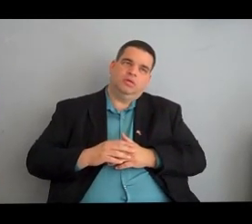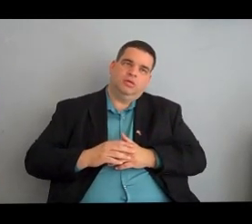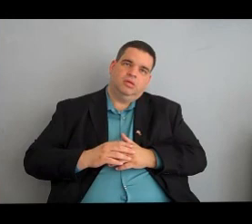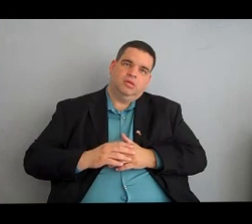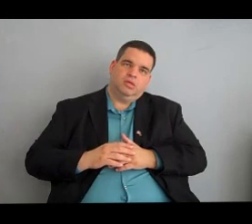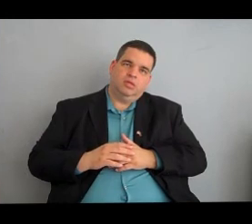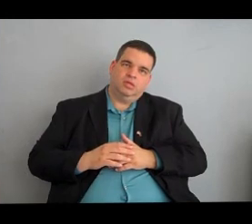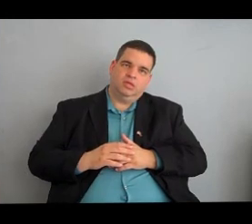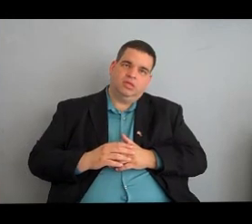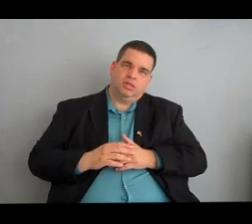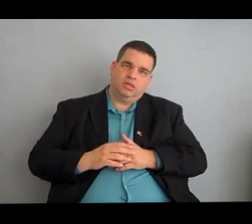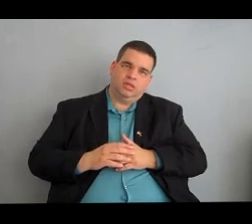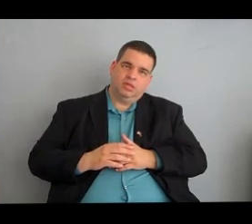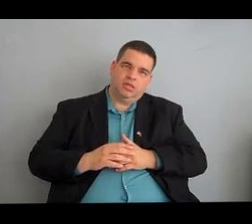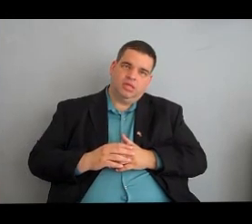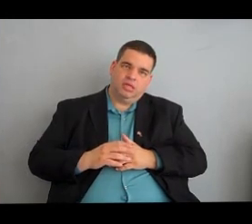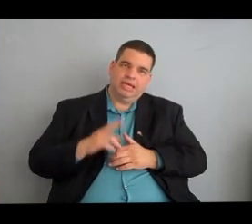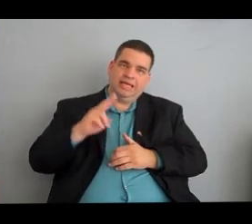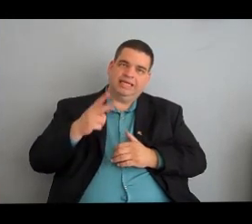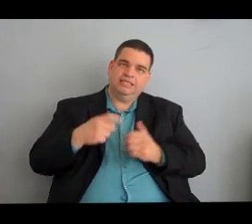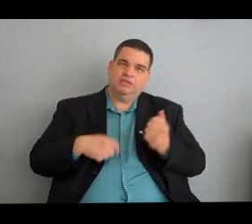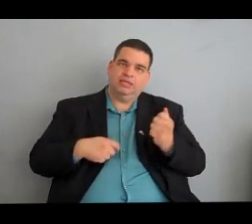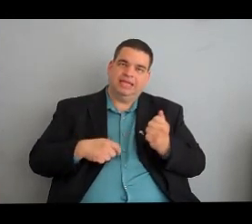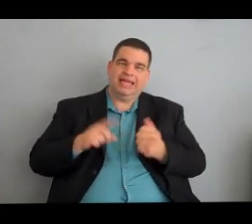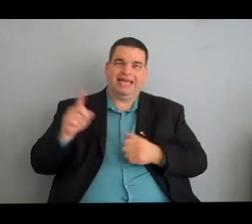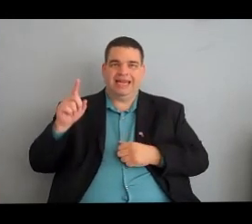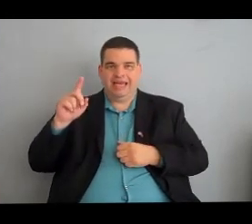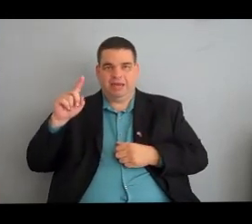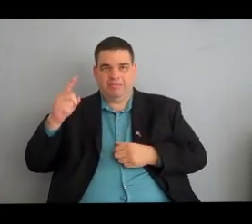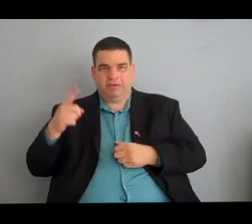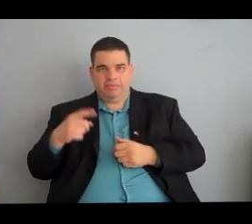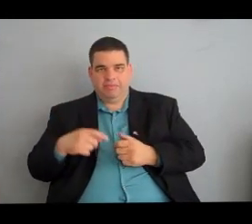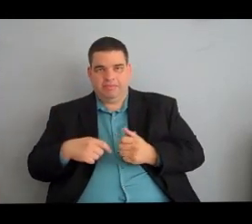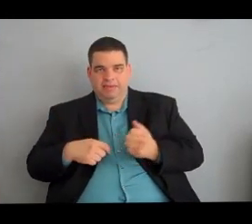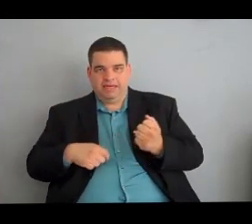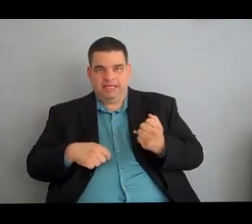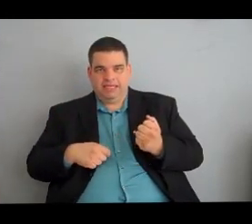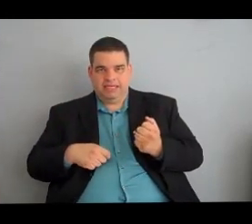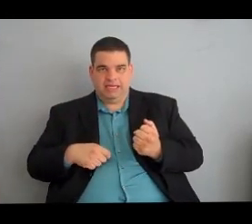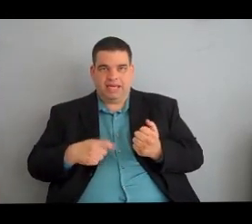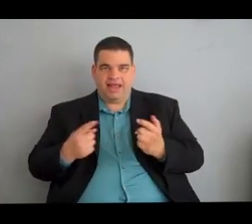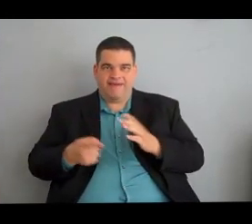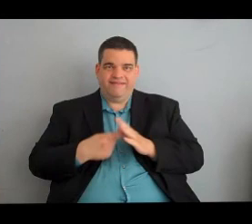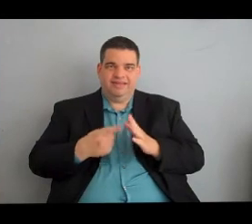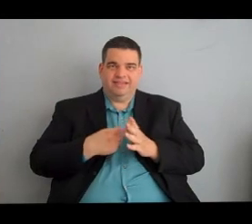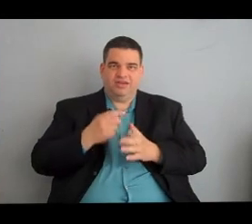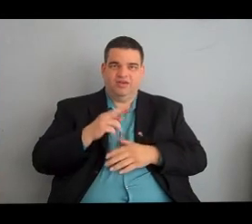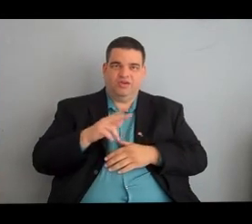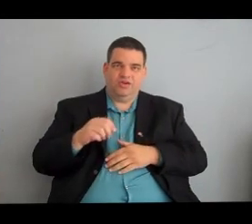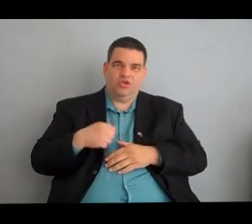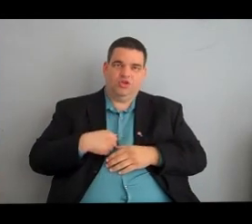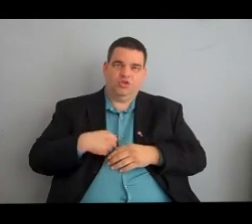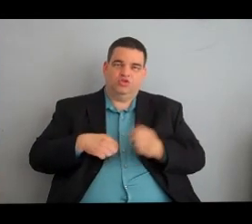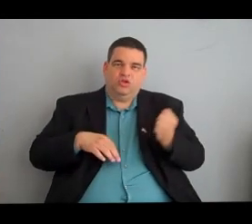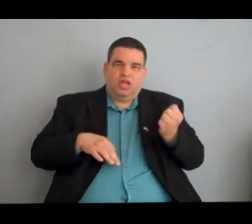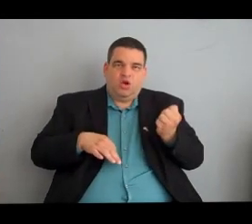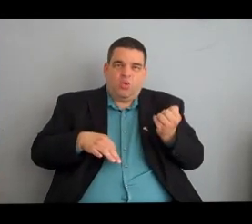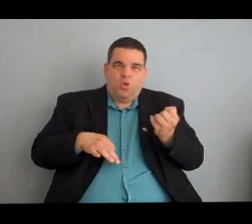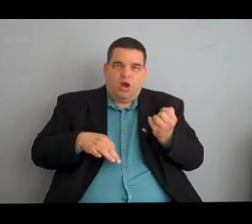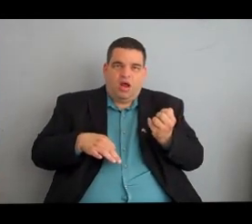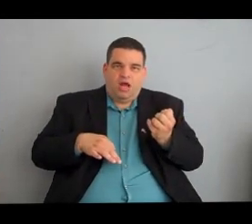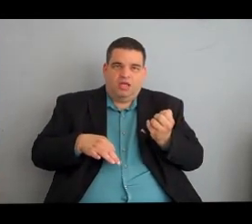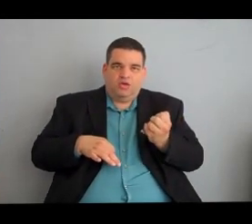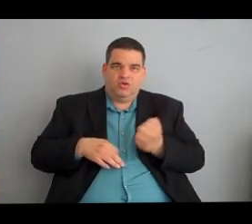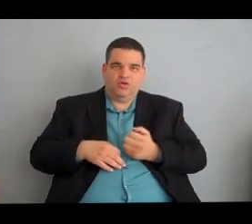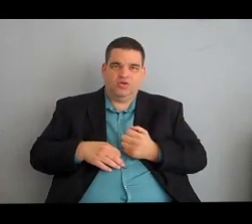guitarra y él sería la primera. Pero en sí, a veces lo criollo, pues yo toco cuatro. Ajá. Y él hace la segunda y hacemos. Yo cojo la